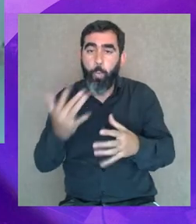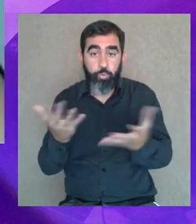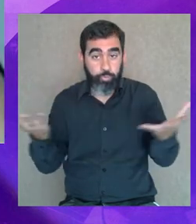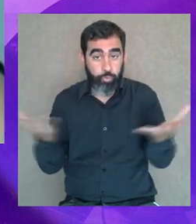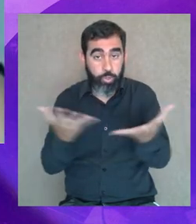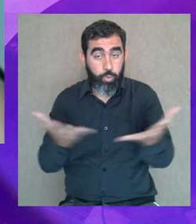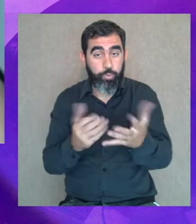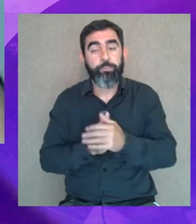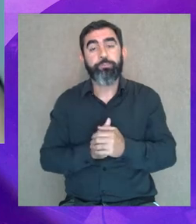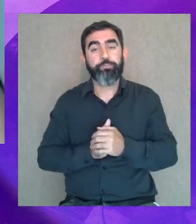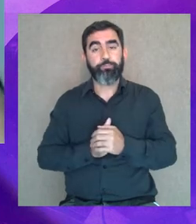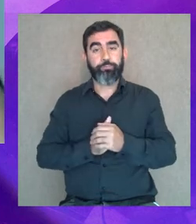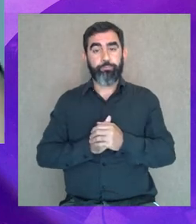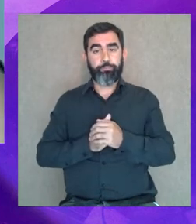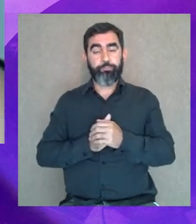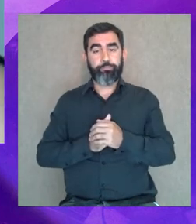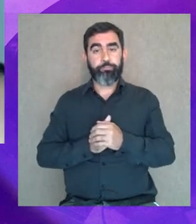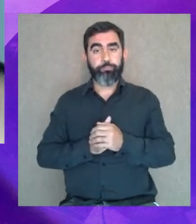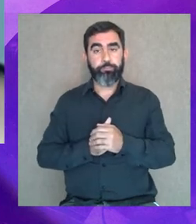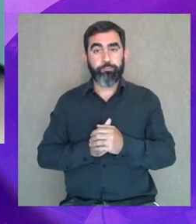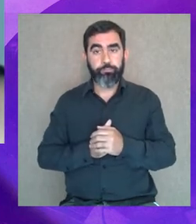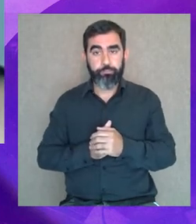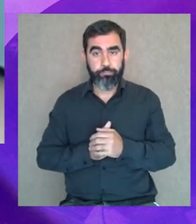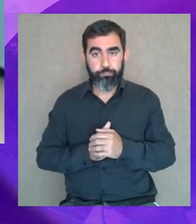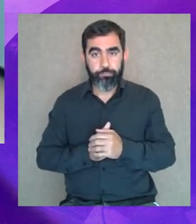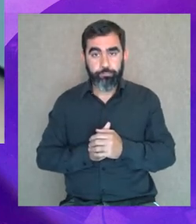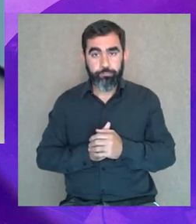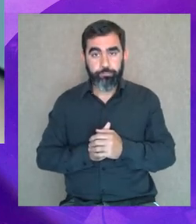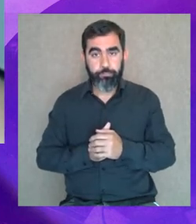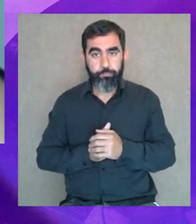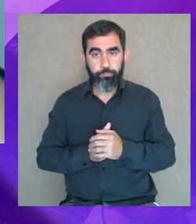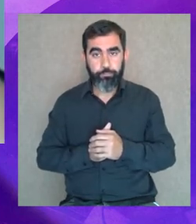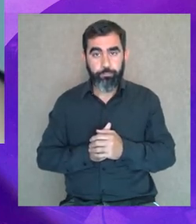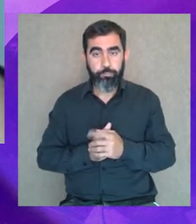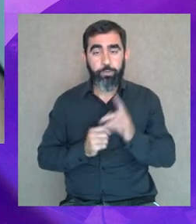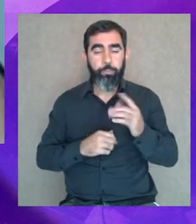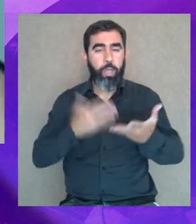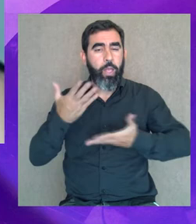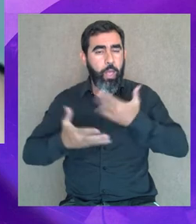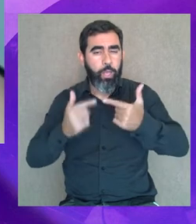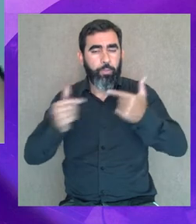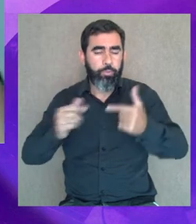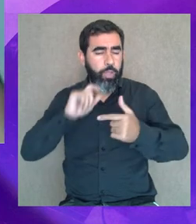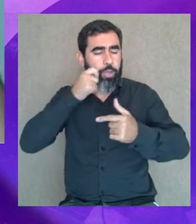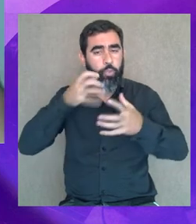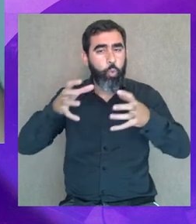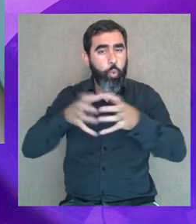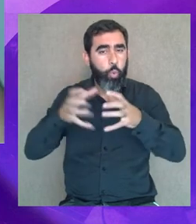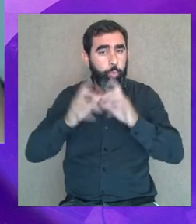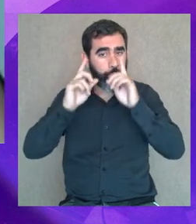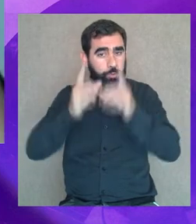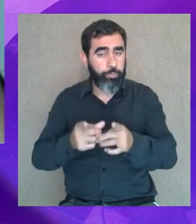con una vida del pib le increíble con cannavó que es nuestro primer violín el director artístico del grupo